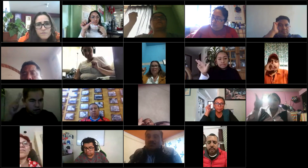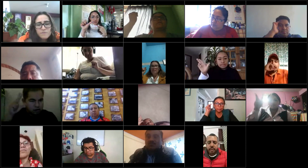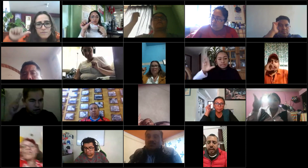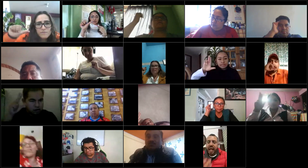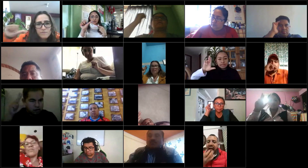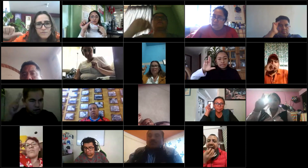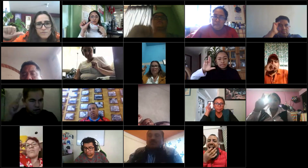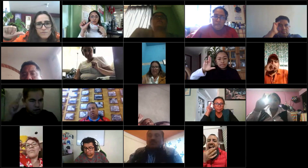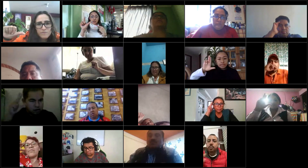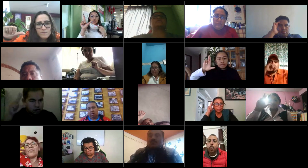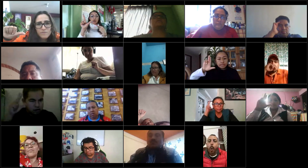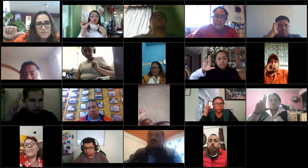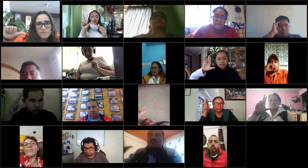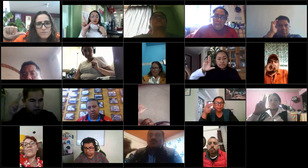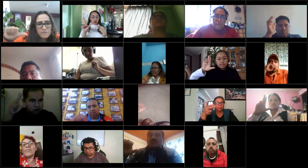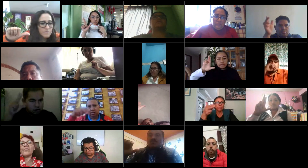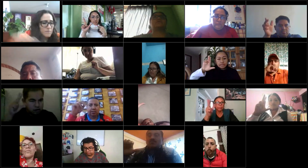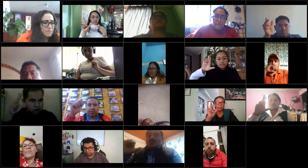Configuración,